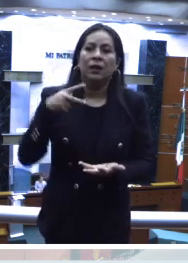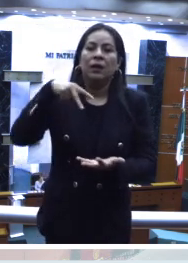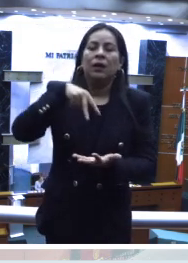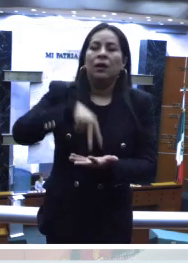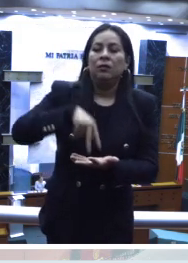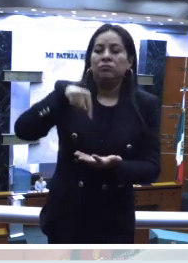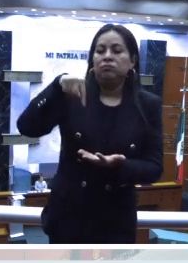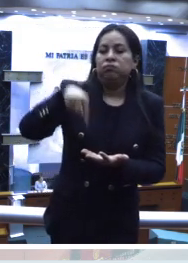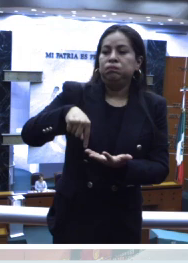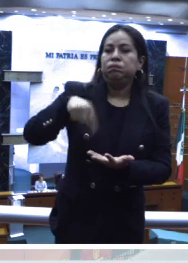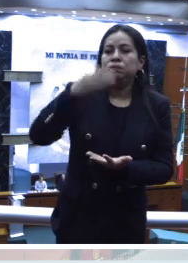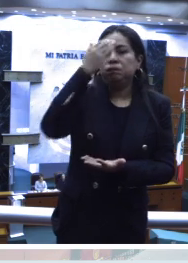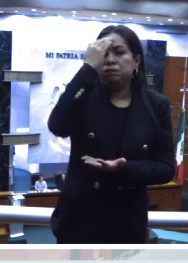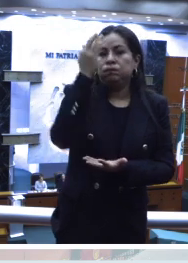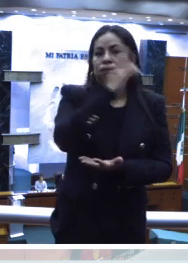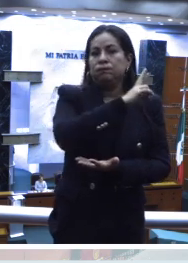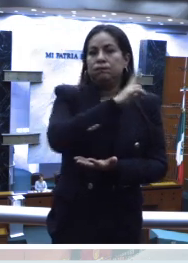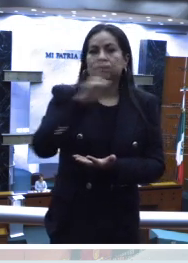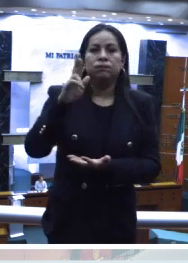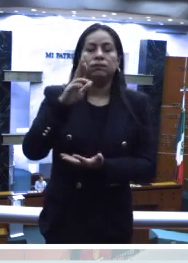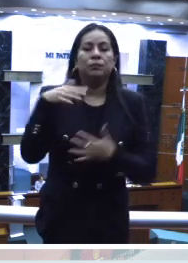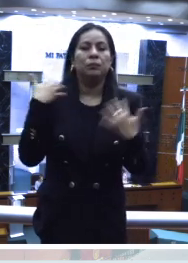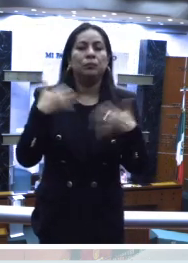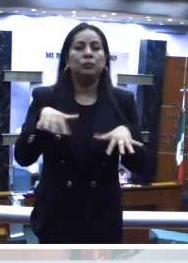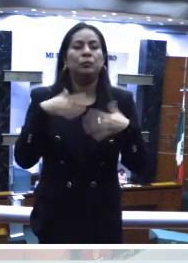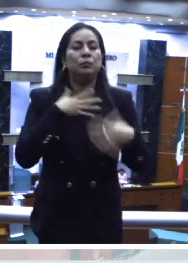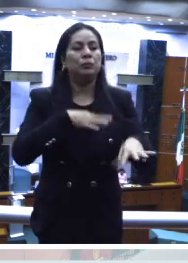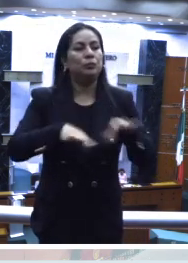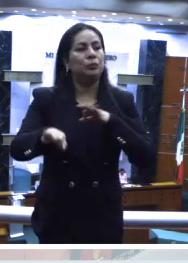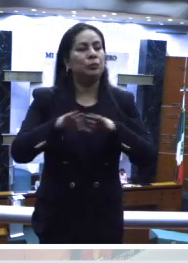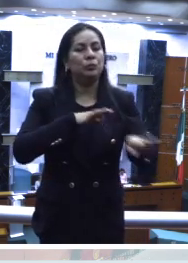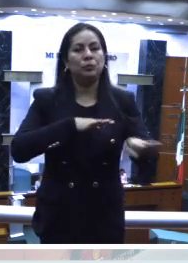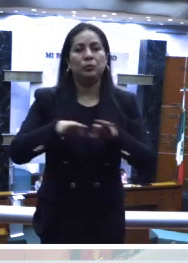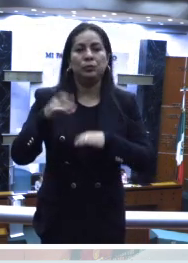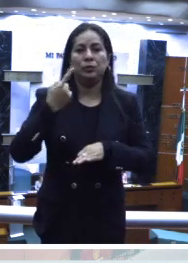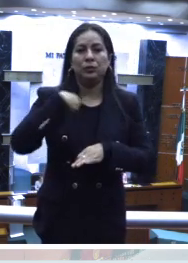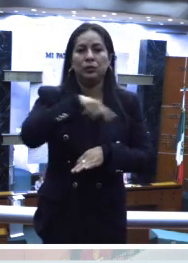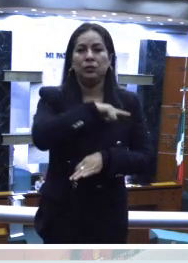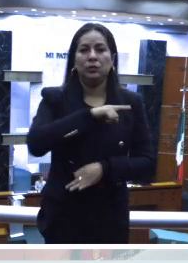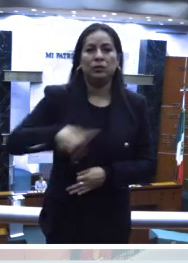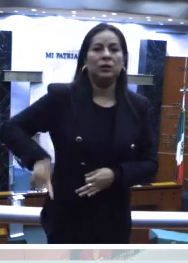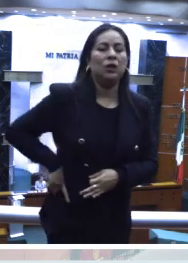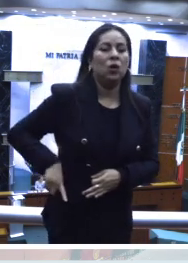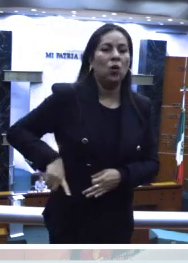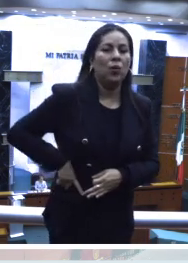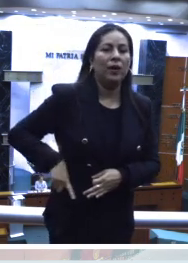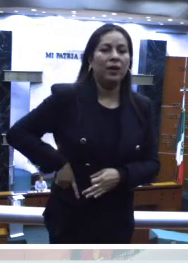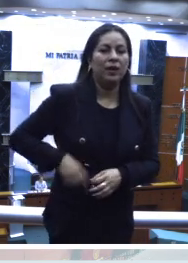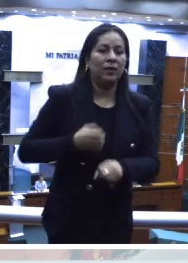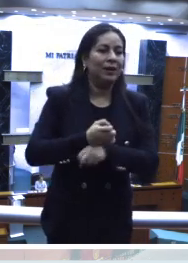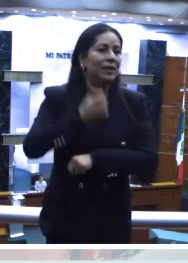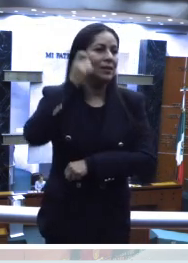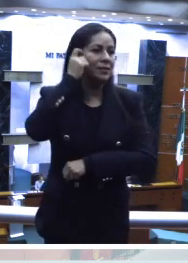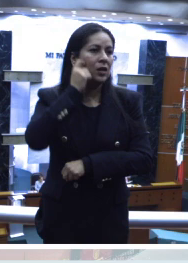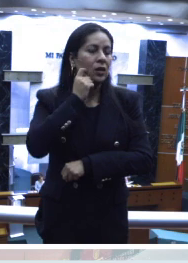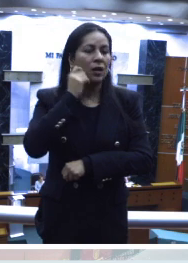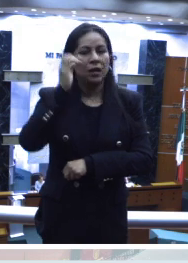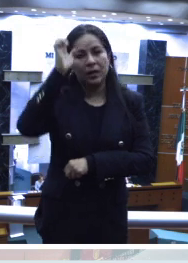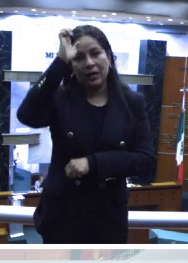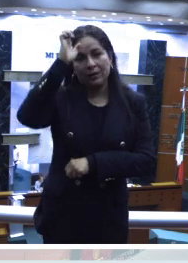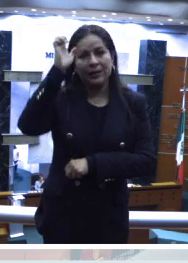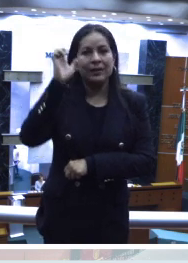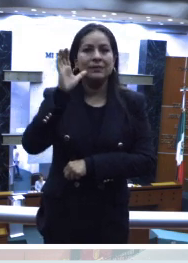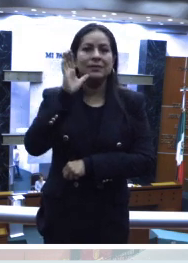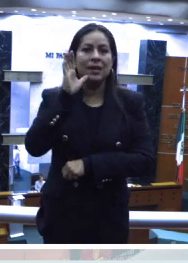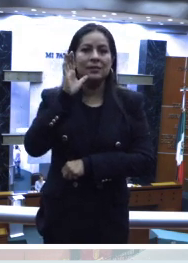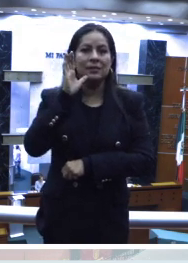Tribuna Reconozco el arduo trabajo de nuestra gobernadora del Estado de Guerrero la maestra evelin